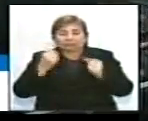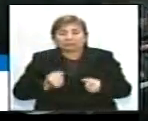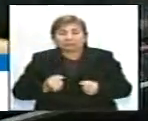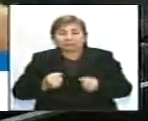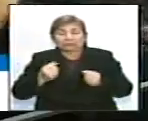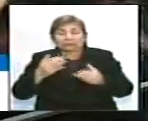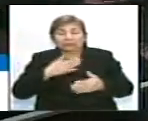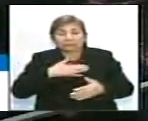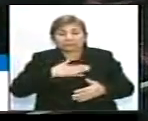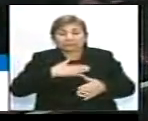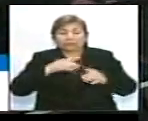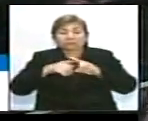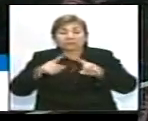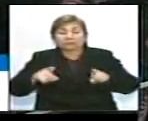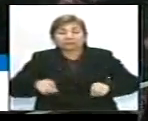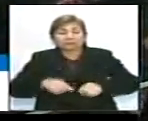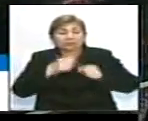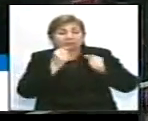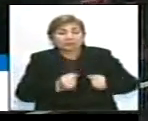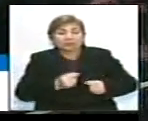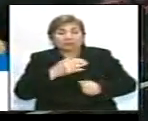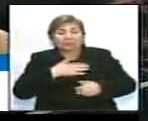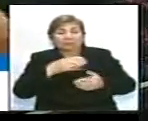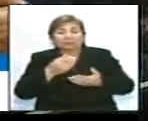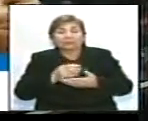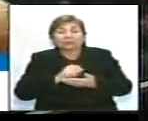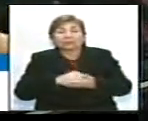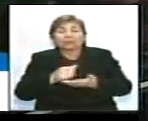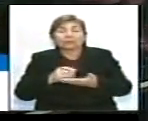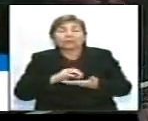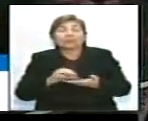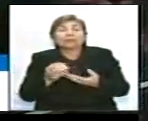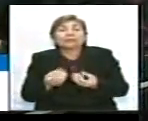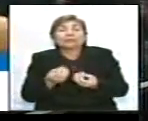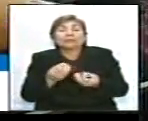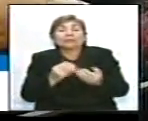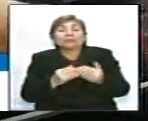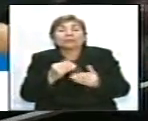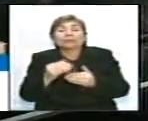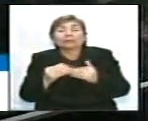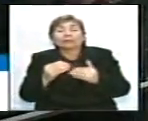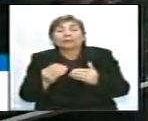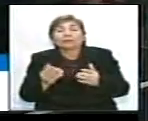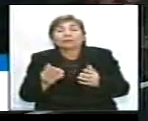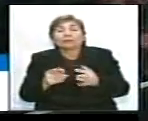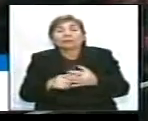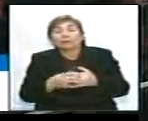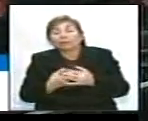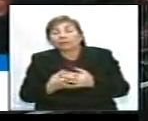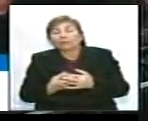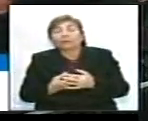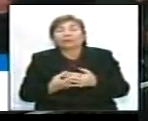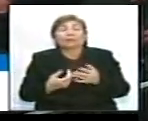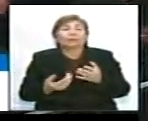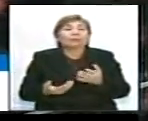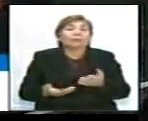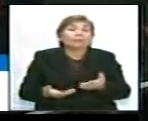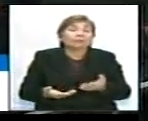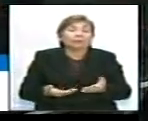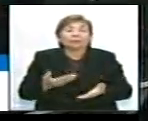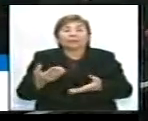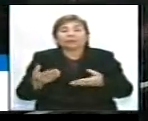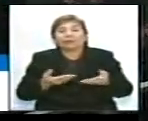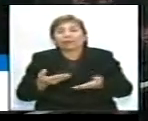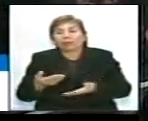se ha posicionado el territorio en un monocultivo que es el arroz? Pero ¿cómo va a ser este proceso? ¿Va a ser un proceso de transición? ¿Se van a